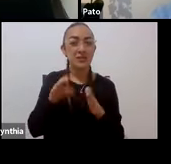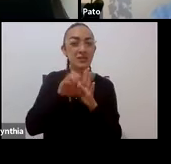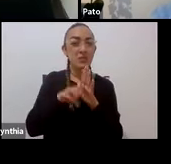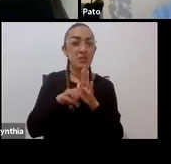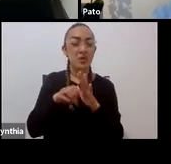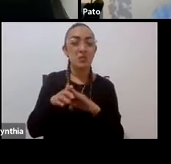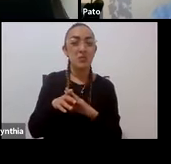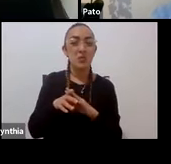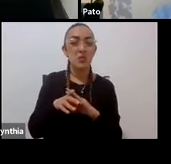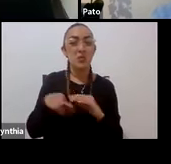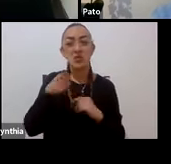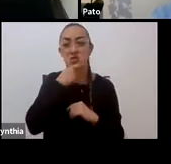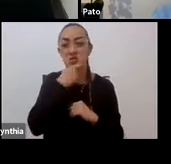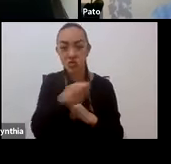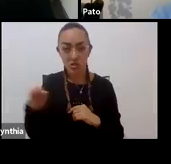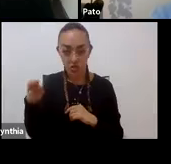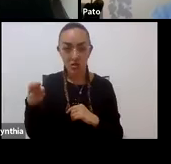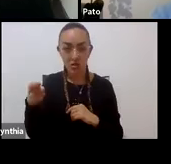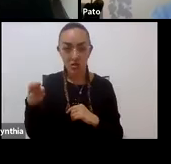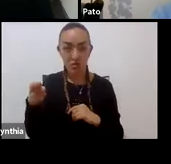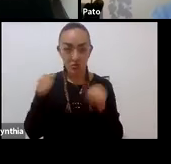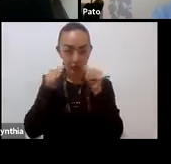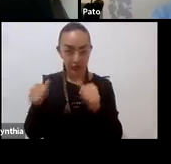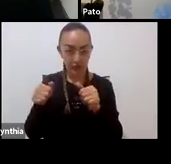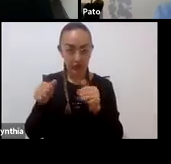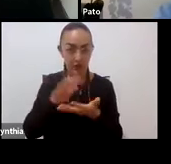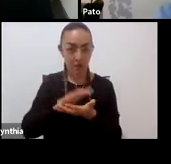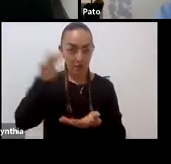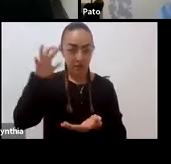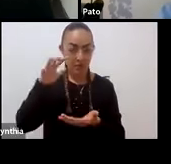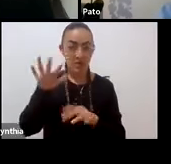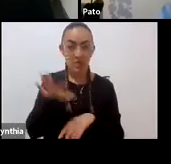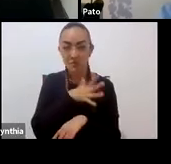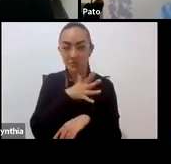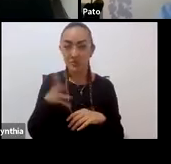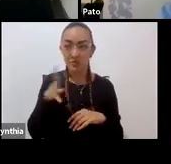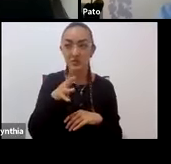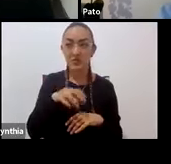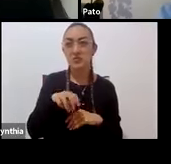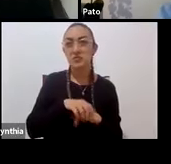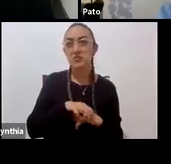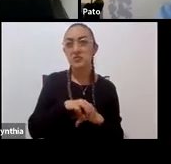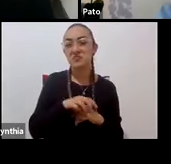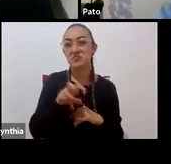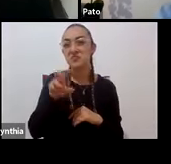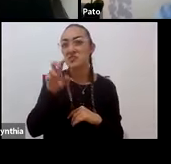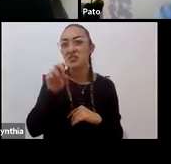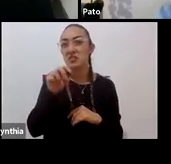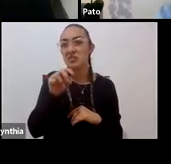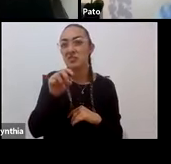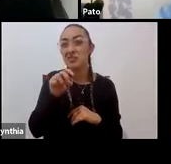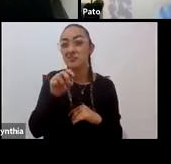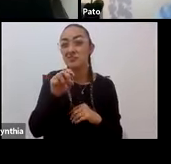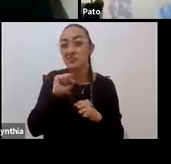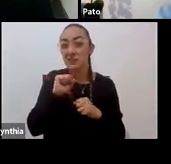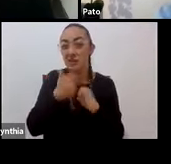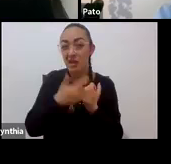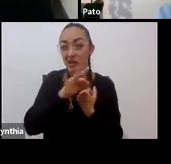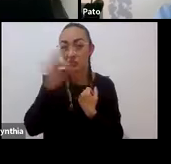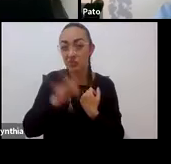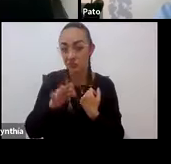principalmente niños en los pilares, que era alrededor del, qué sé yo, 30 y tantos % de presencia de